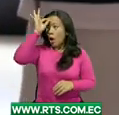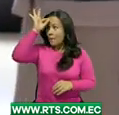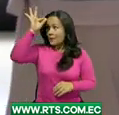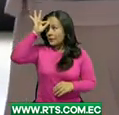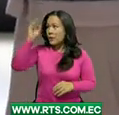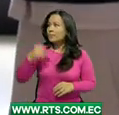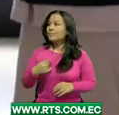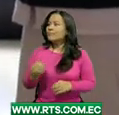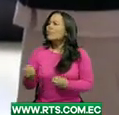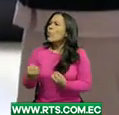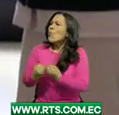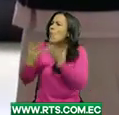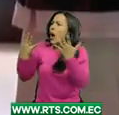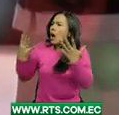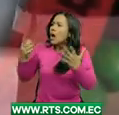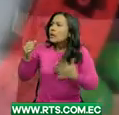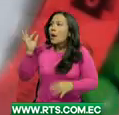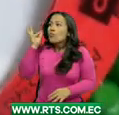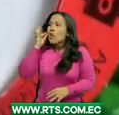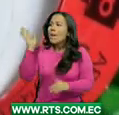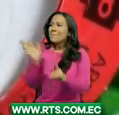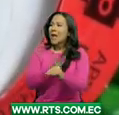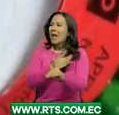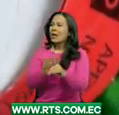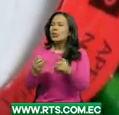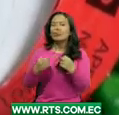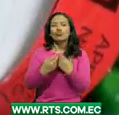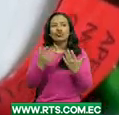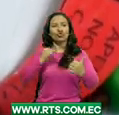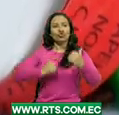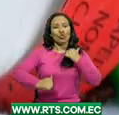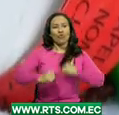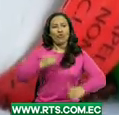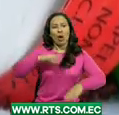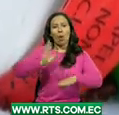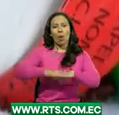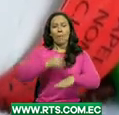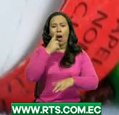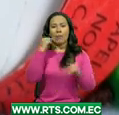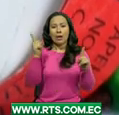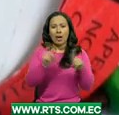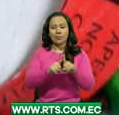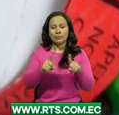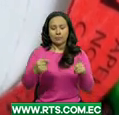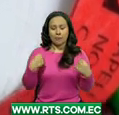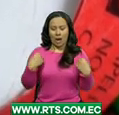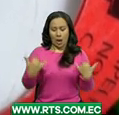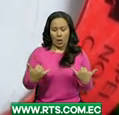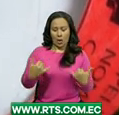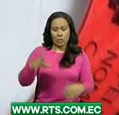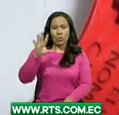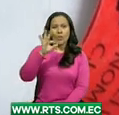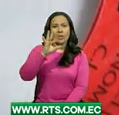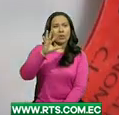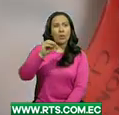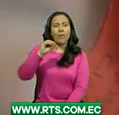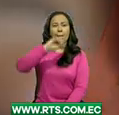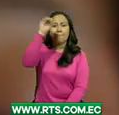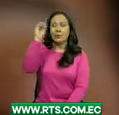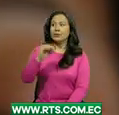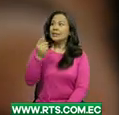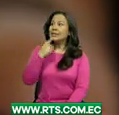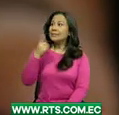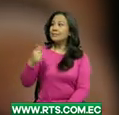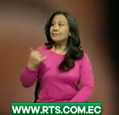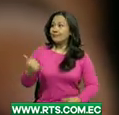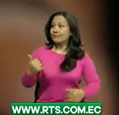conoce estadísticamente cuántas mujeres llegan por violencia intrafamiliar diariamente, ya que en un 99% ocultan que sufren de agresiones. Anita